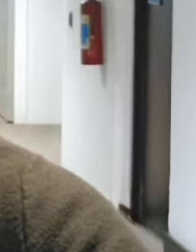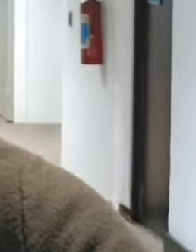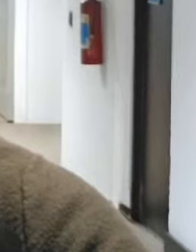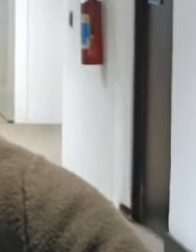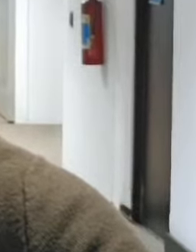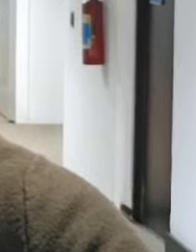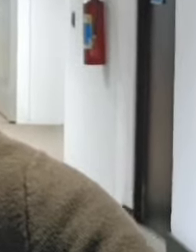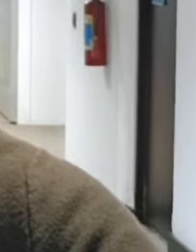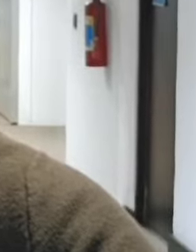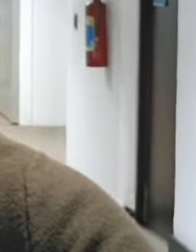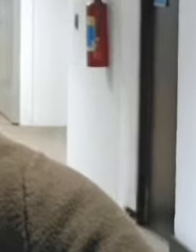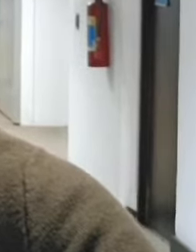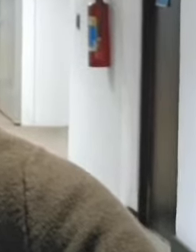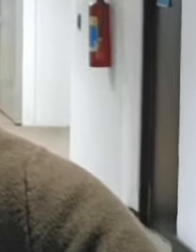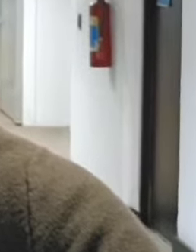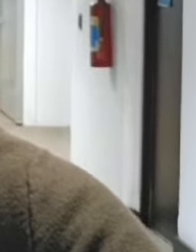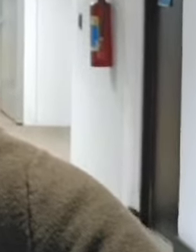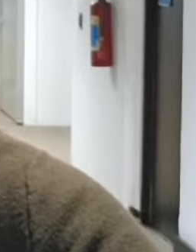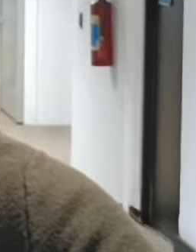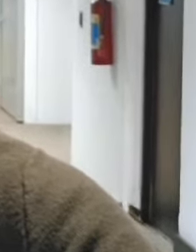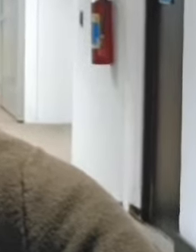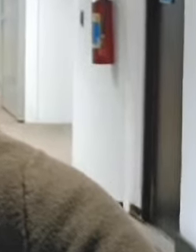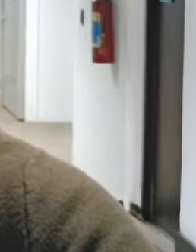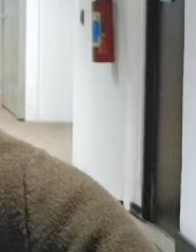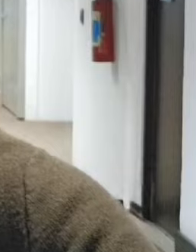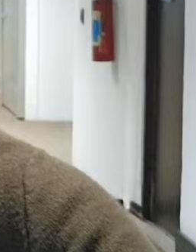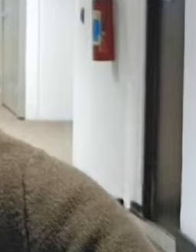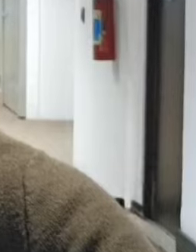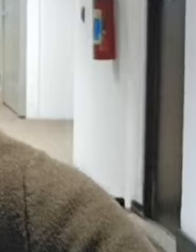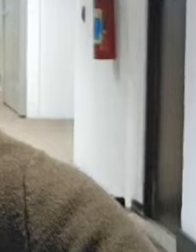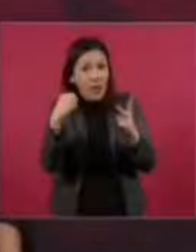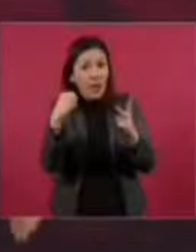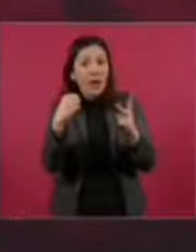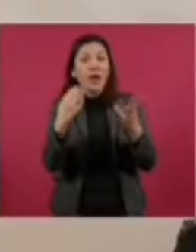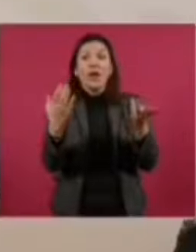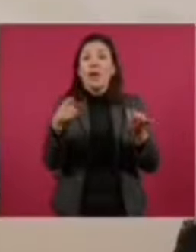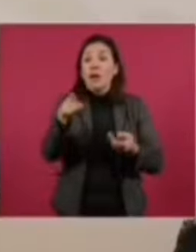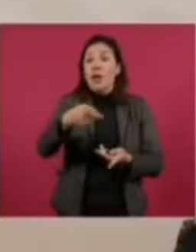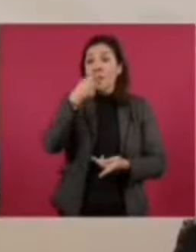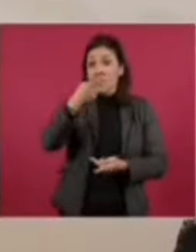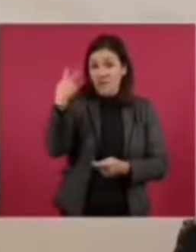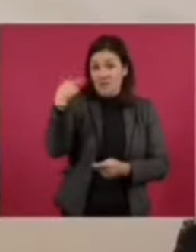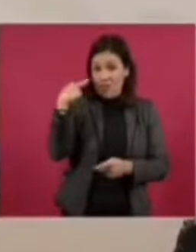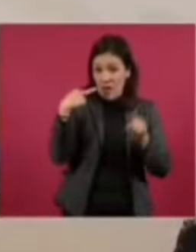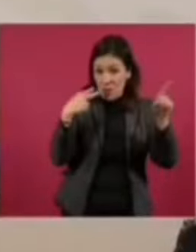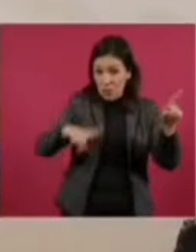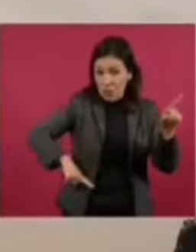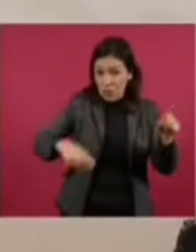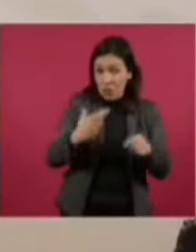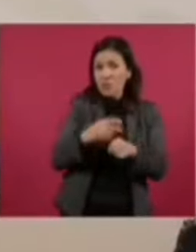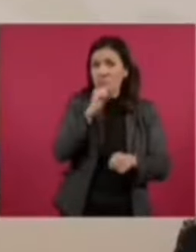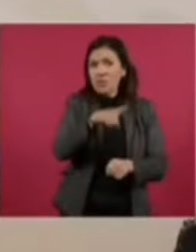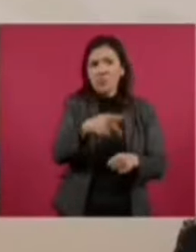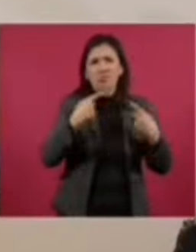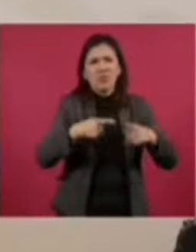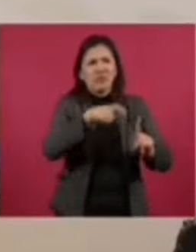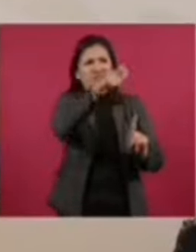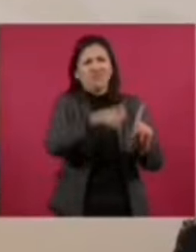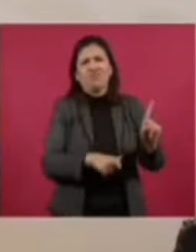eran ratas y bueno, pues también bastante autoritarios. De Veracruz, lo mismo, es